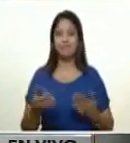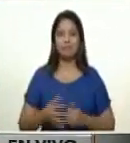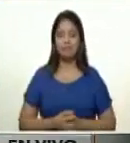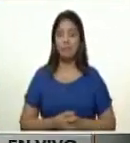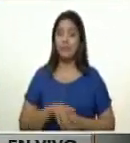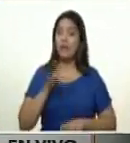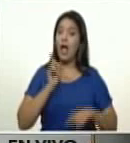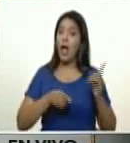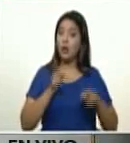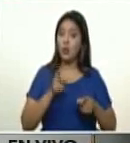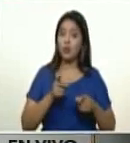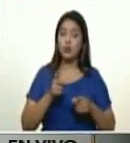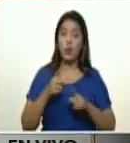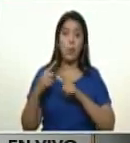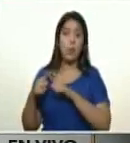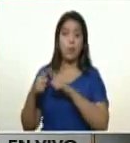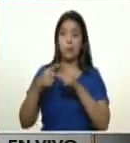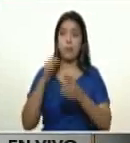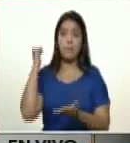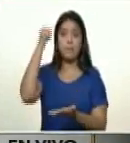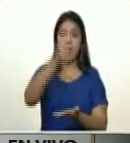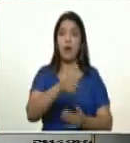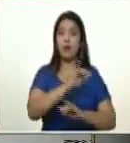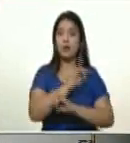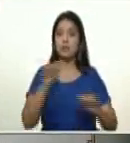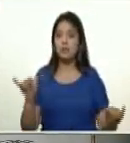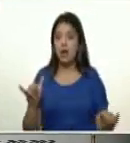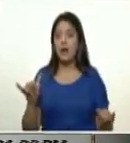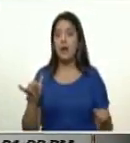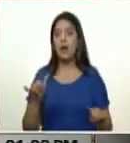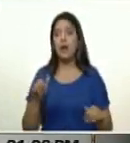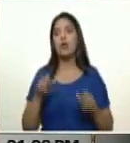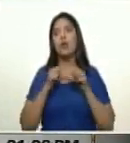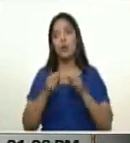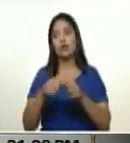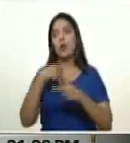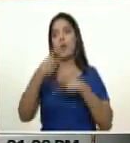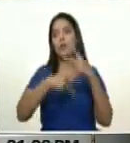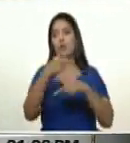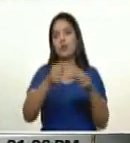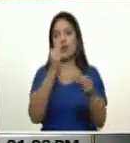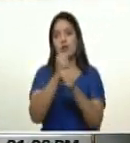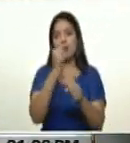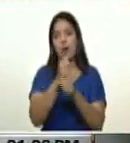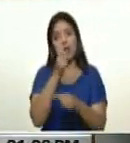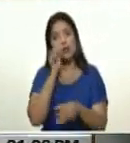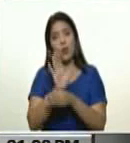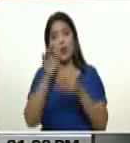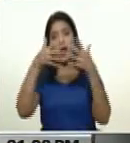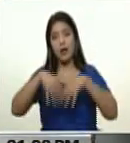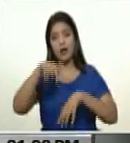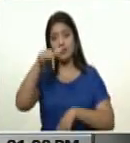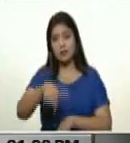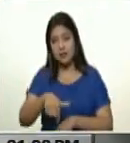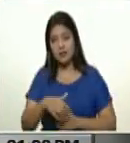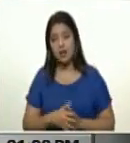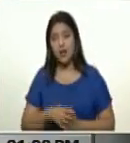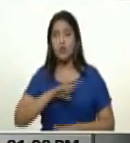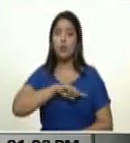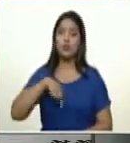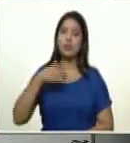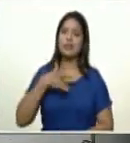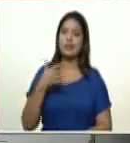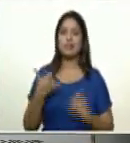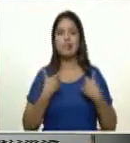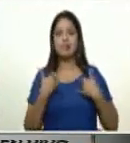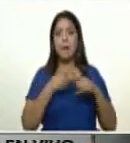Algunos recibieron su ubicación una vez y continuamos con el proceso de resguardo aquí en las instalaciones. Nos sentimos incómodos, pero